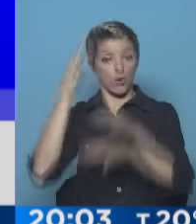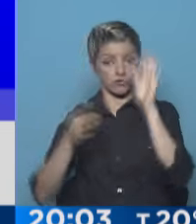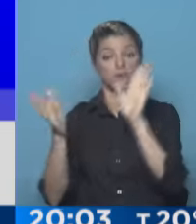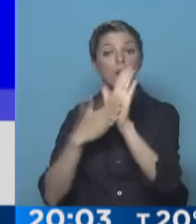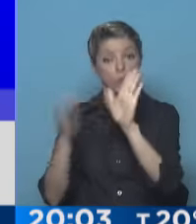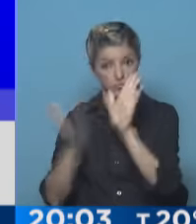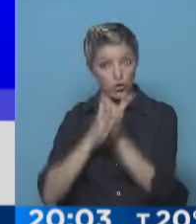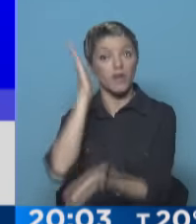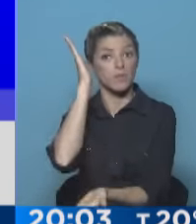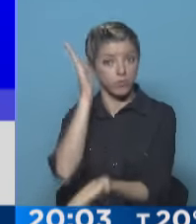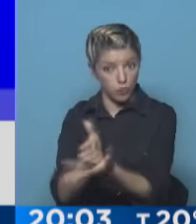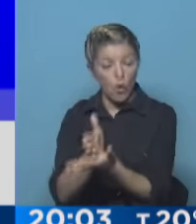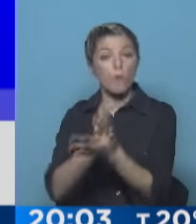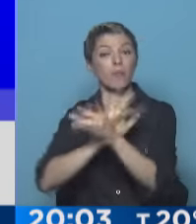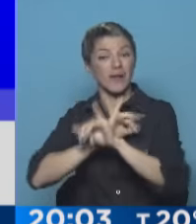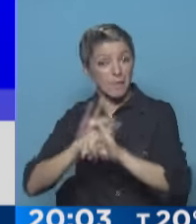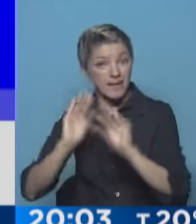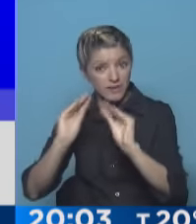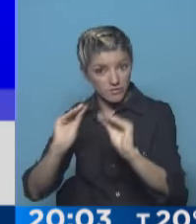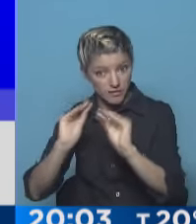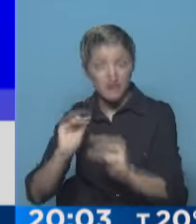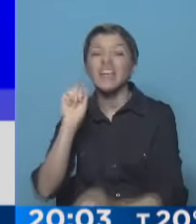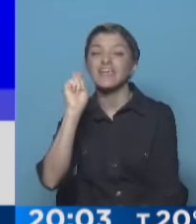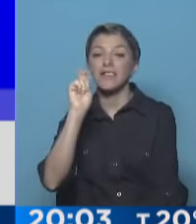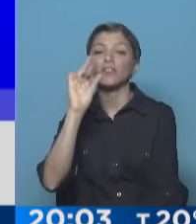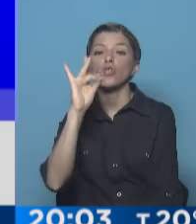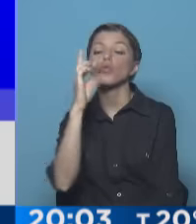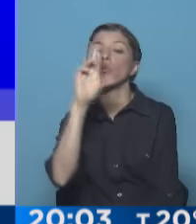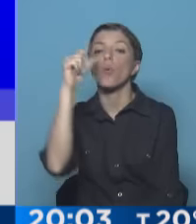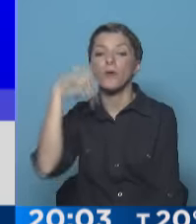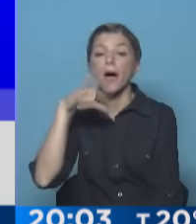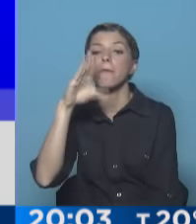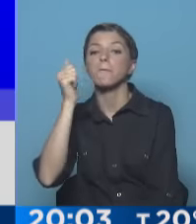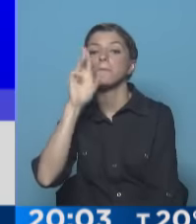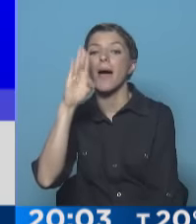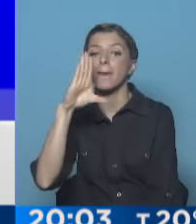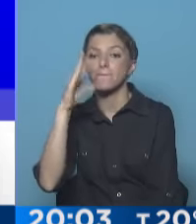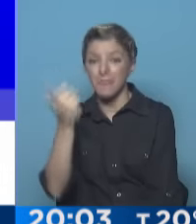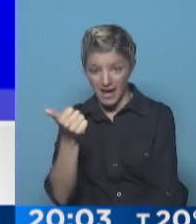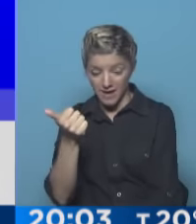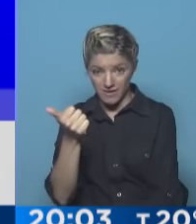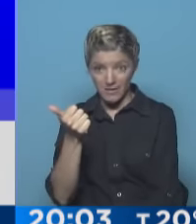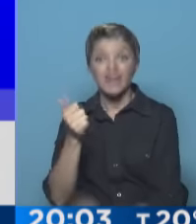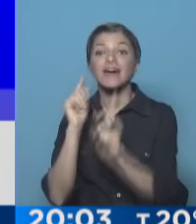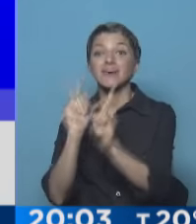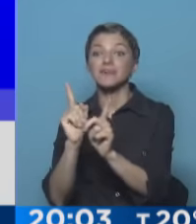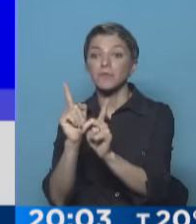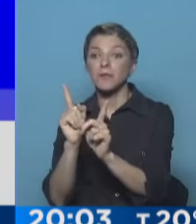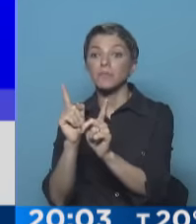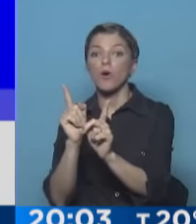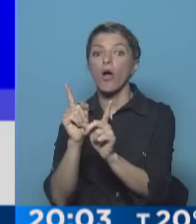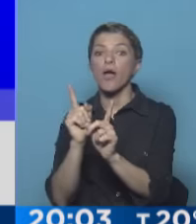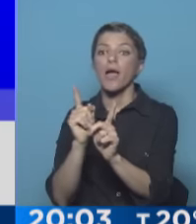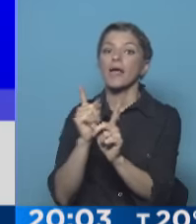procesado por una campaña sucia es Durán barba que es quien le hace decir lo que él quiere que